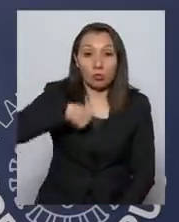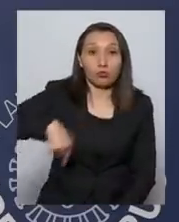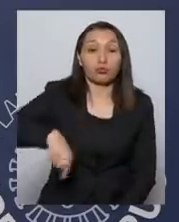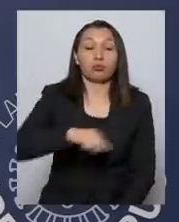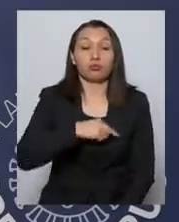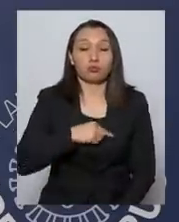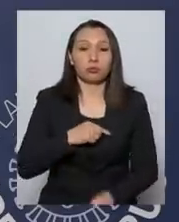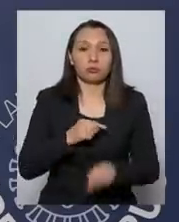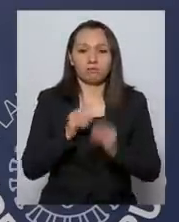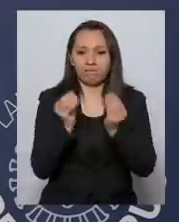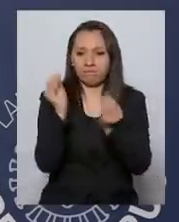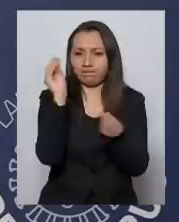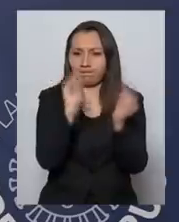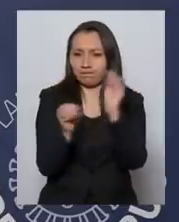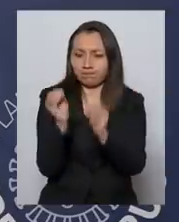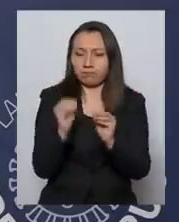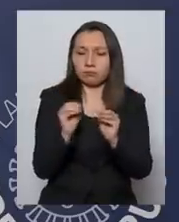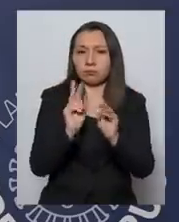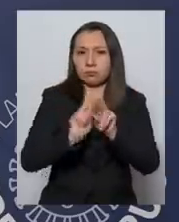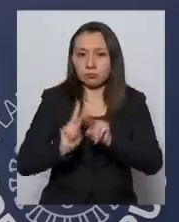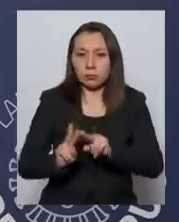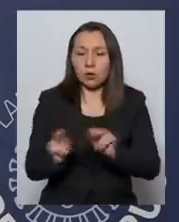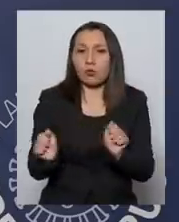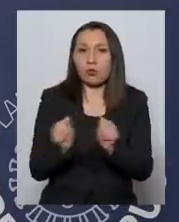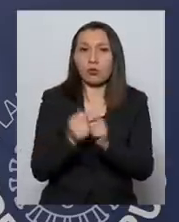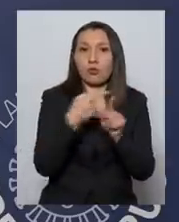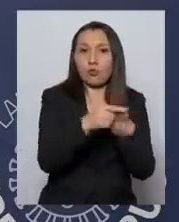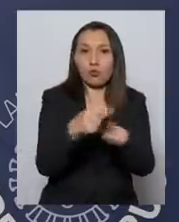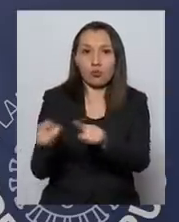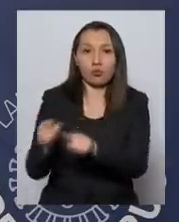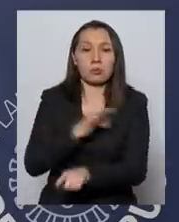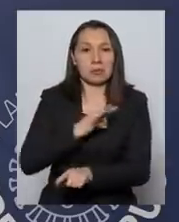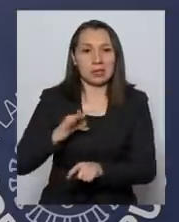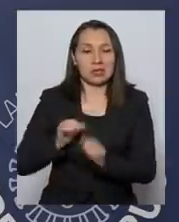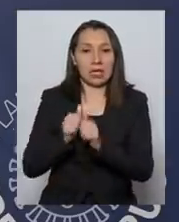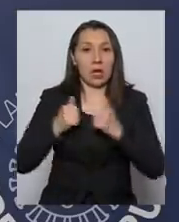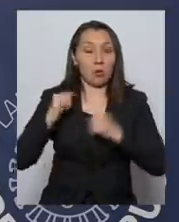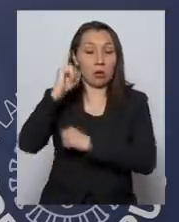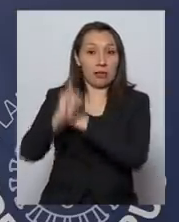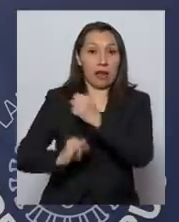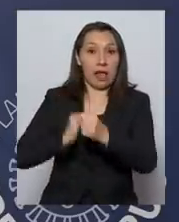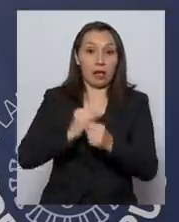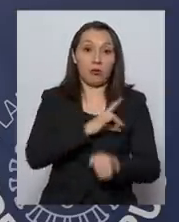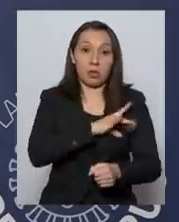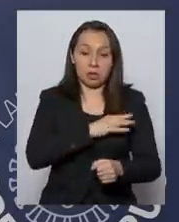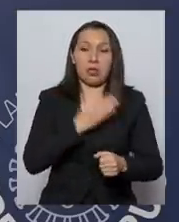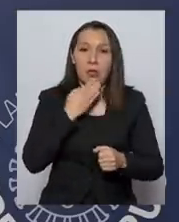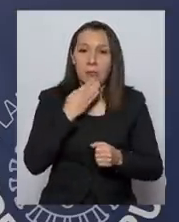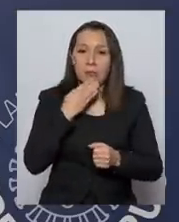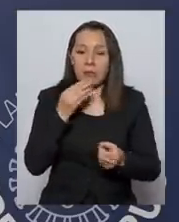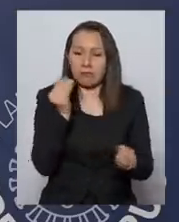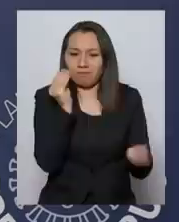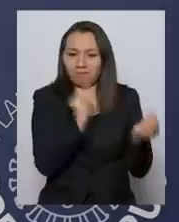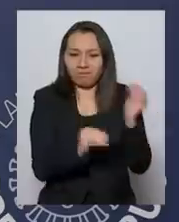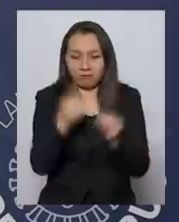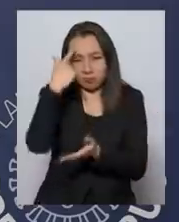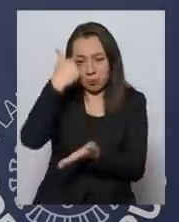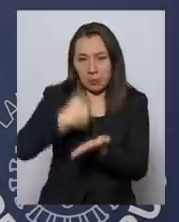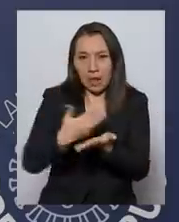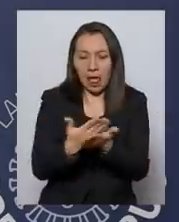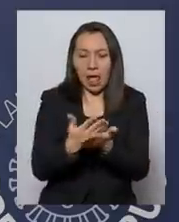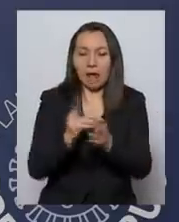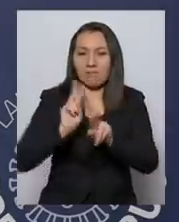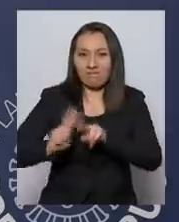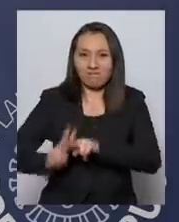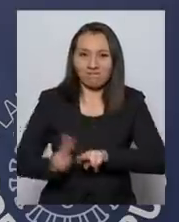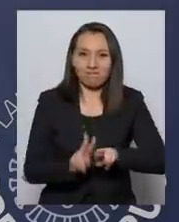Nosotros hemos diseñado, en conjunto con otros ministros, autoridades internacionales y nacionales, una estrategia